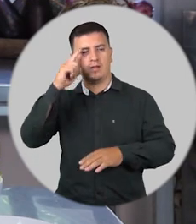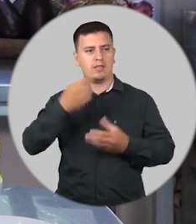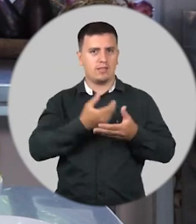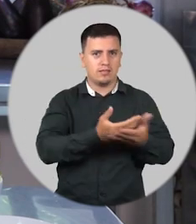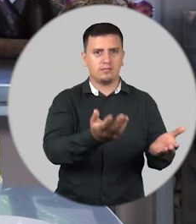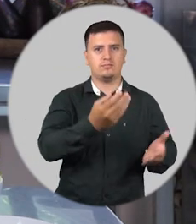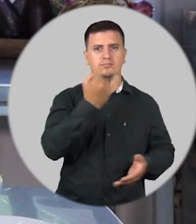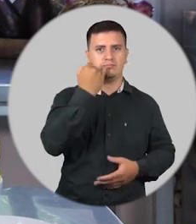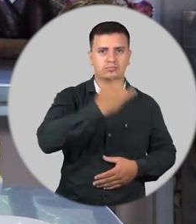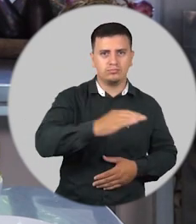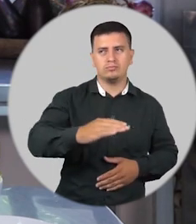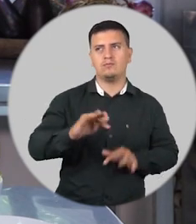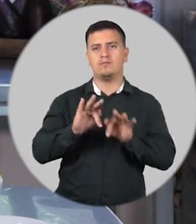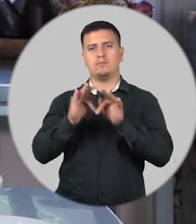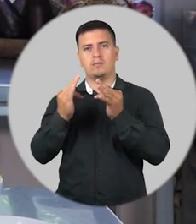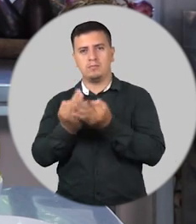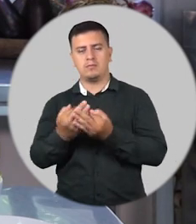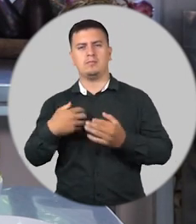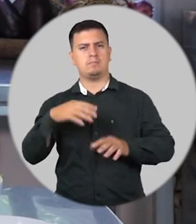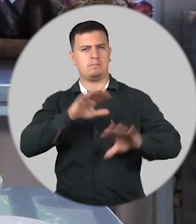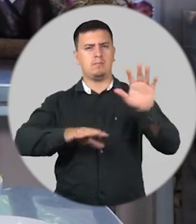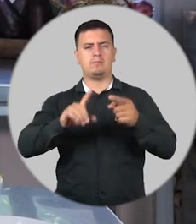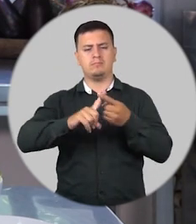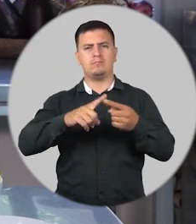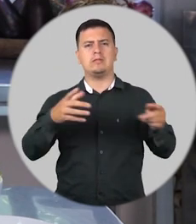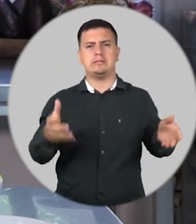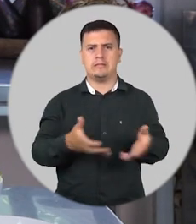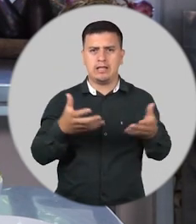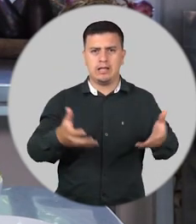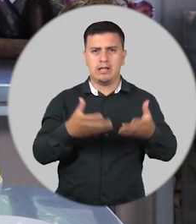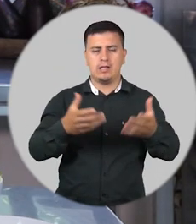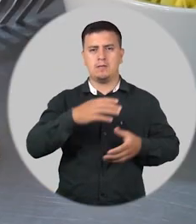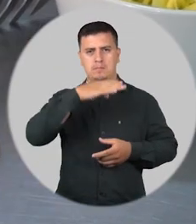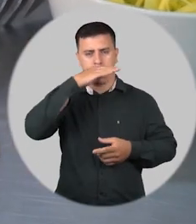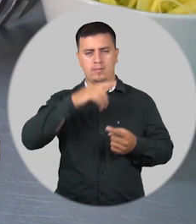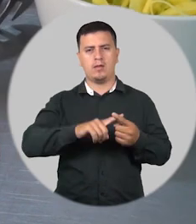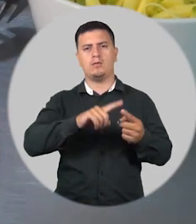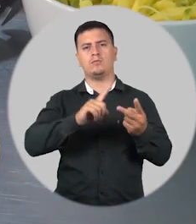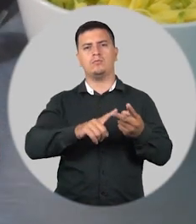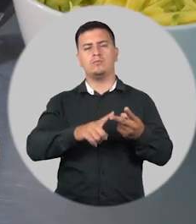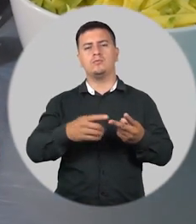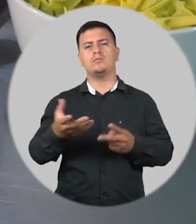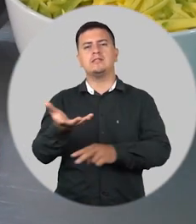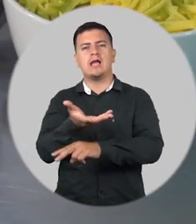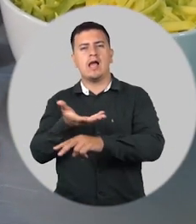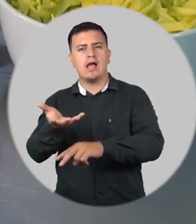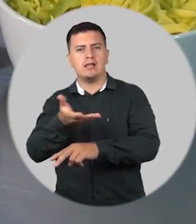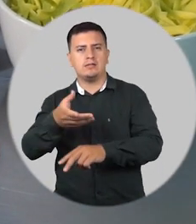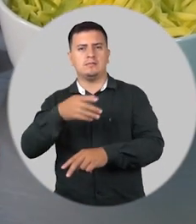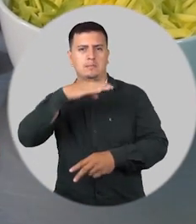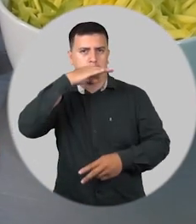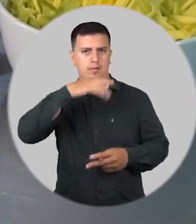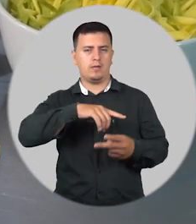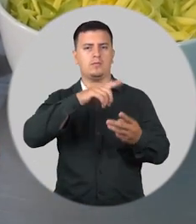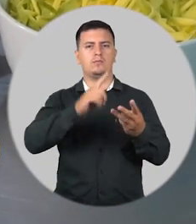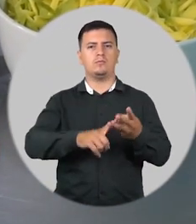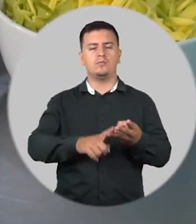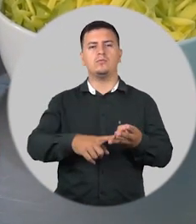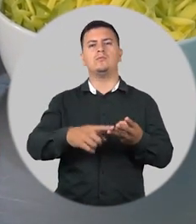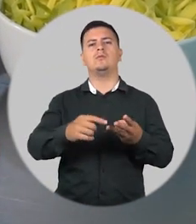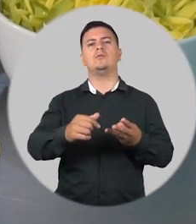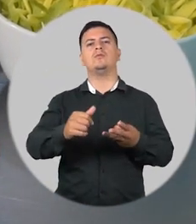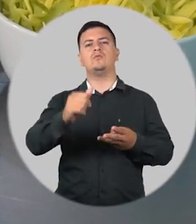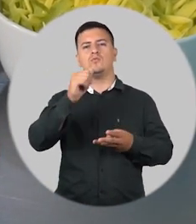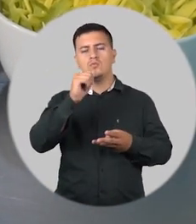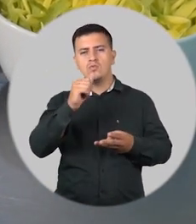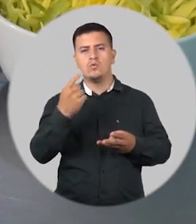a nuestros niños, así que vamos a hacer una ensalada de mango verde, vamos a hacer un helado de mango, vamos a hacer un jugo de mango con leche